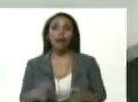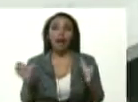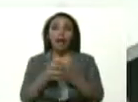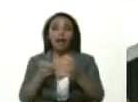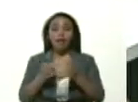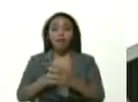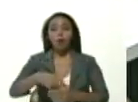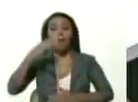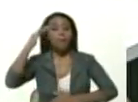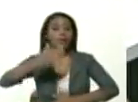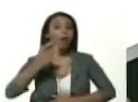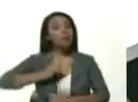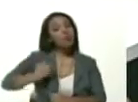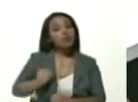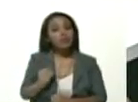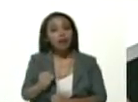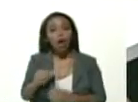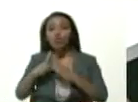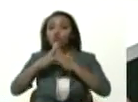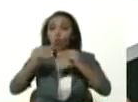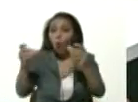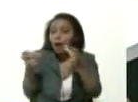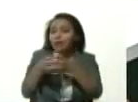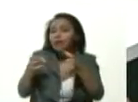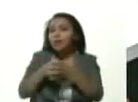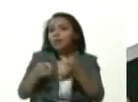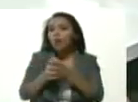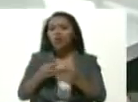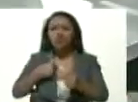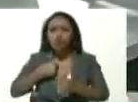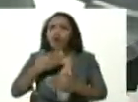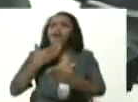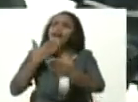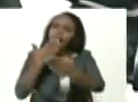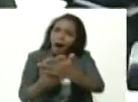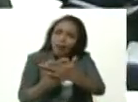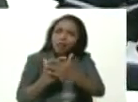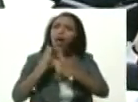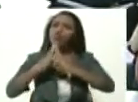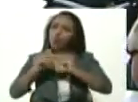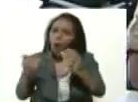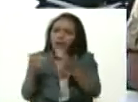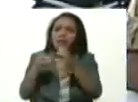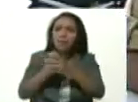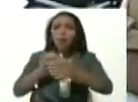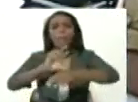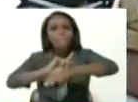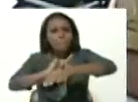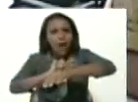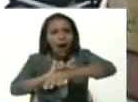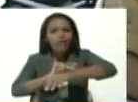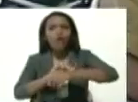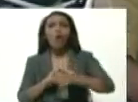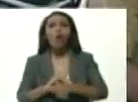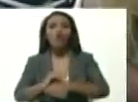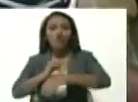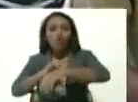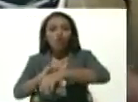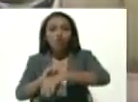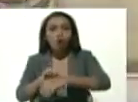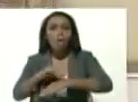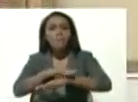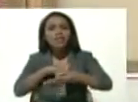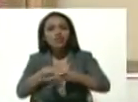cívico-militar-policial, a todo el equipo, le agradezco a todo el equipo médico, doctor Alvarado, por favor,